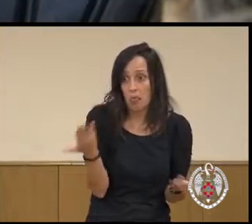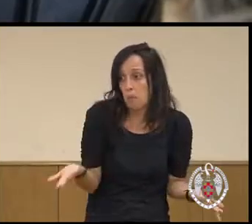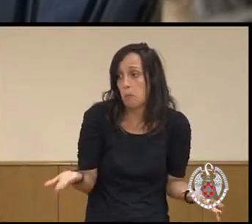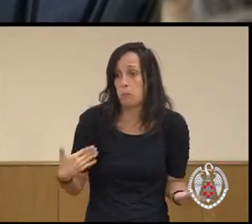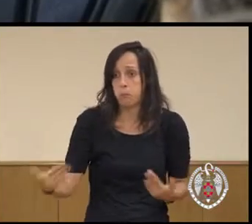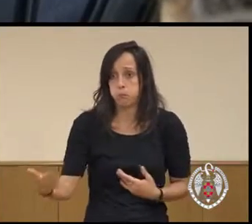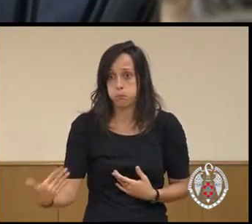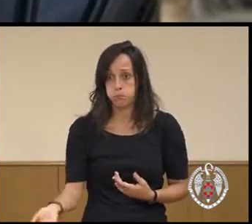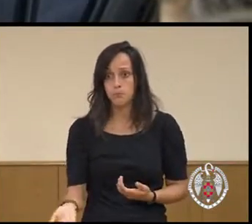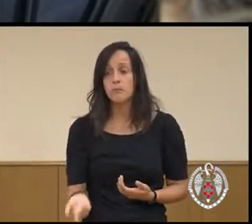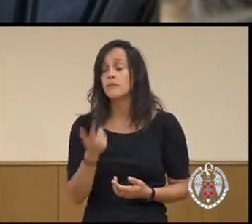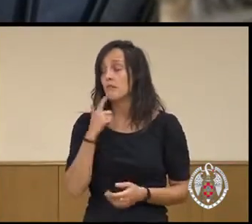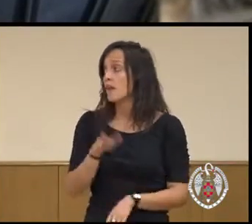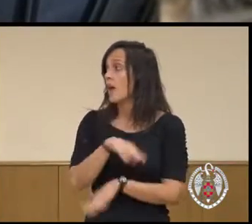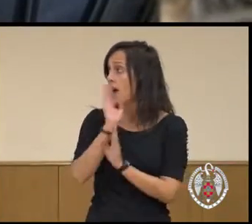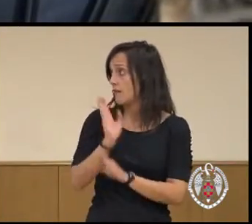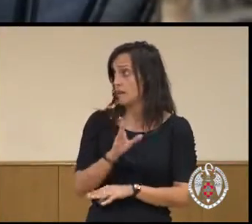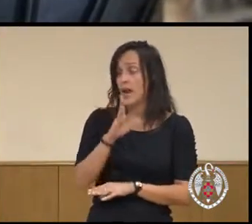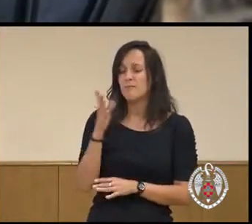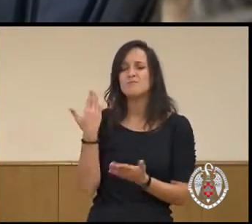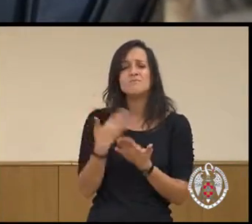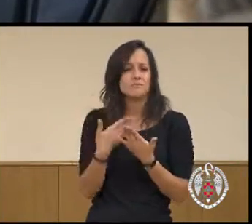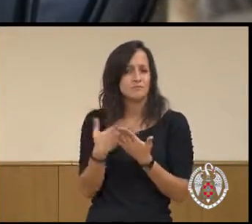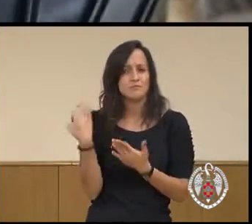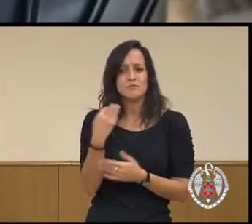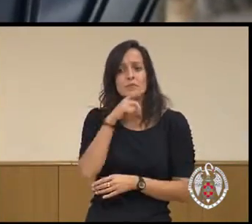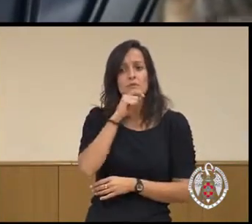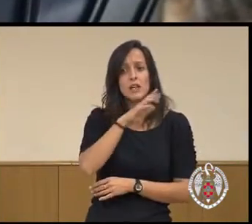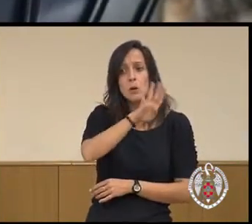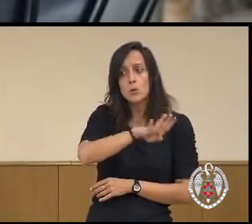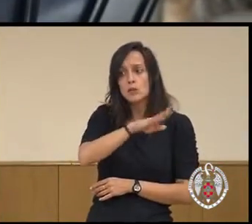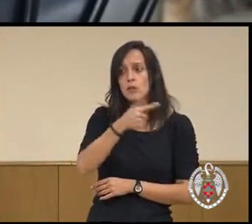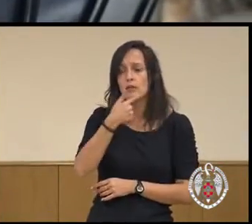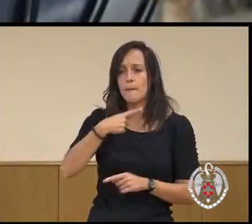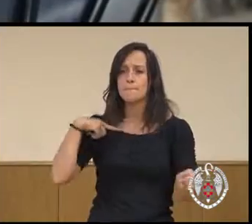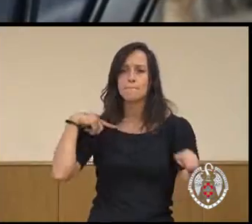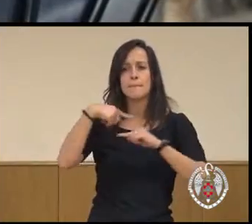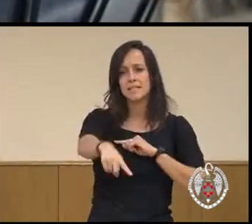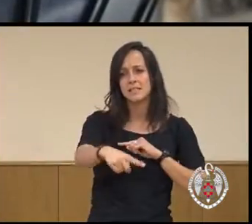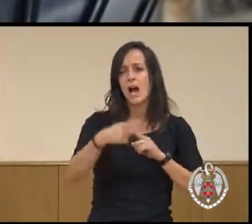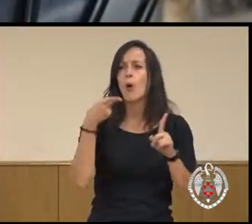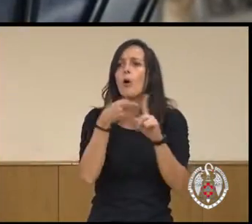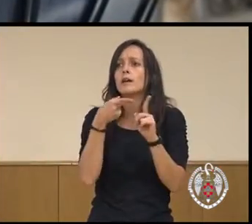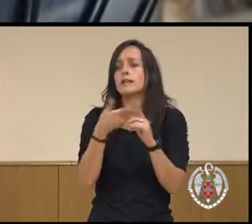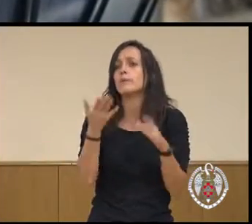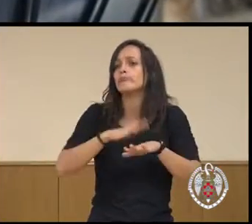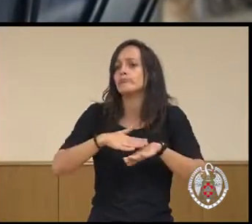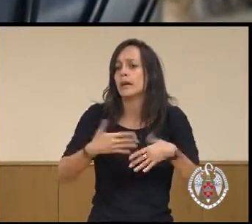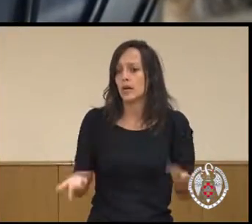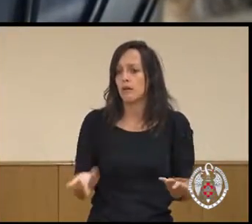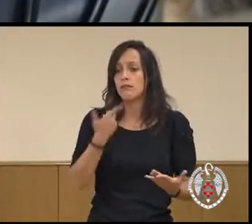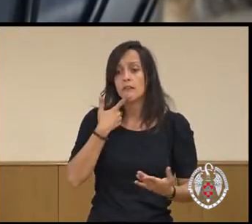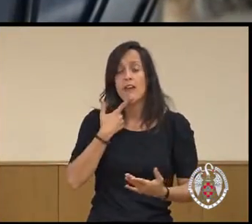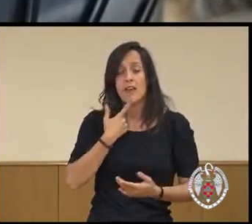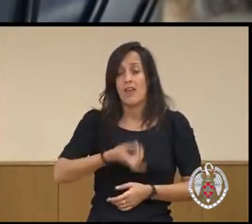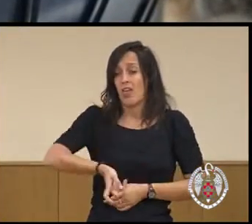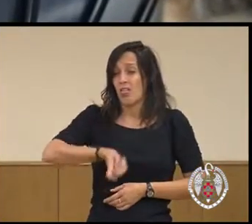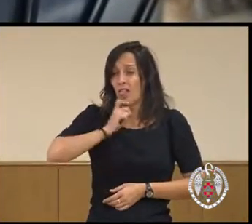IV y de que los hombres más brillantes de aquel tiempo, el mensaje que quisieron dar y cómo afrontaron las dificultades quizá más grandes